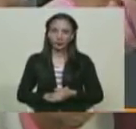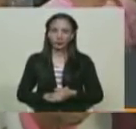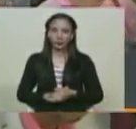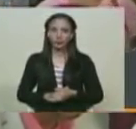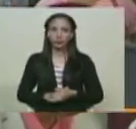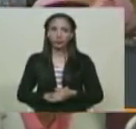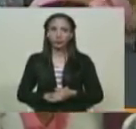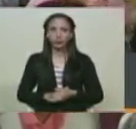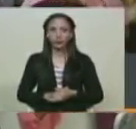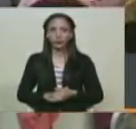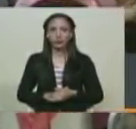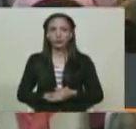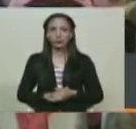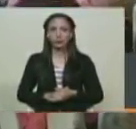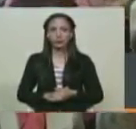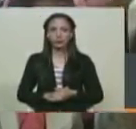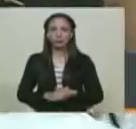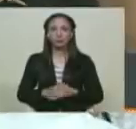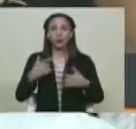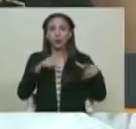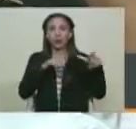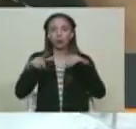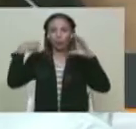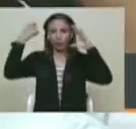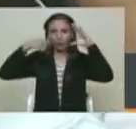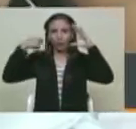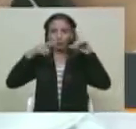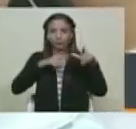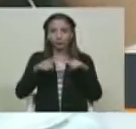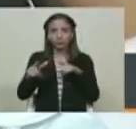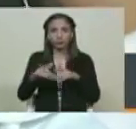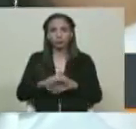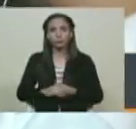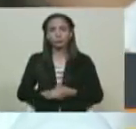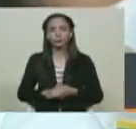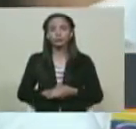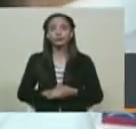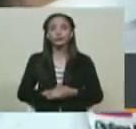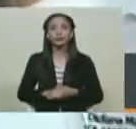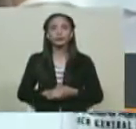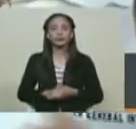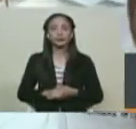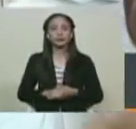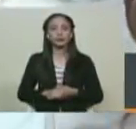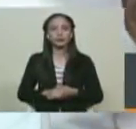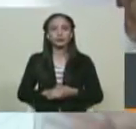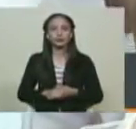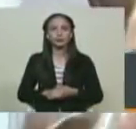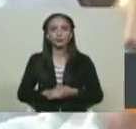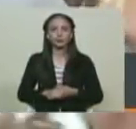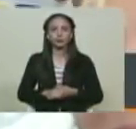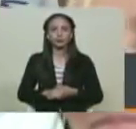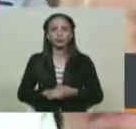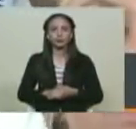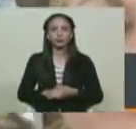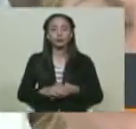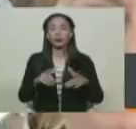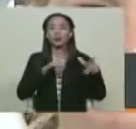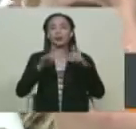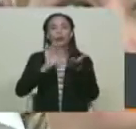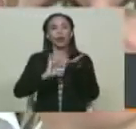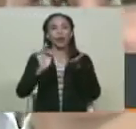compadrito. ¿Están listos? ¿Están listos ya? Que les llegue la tableta,